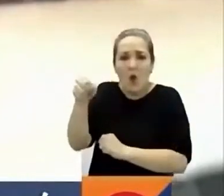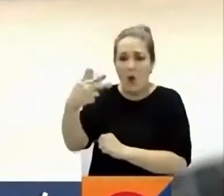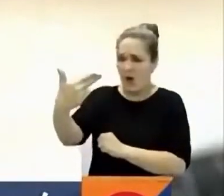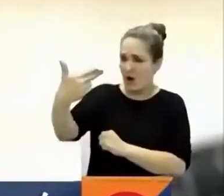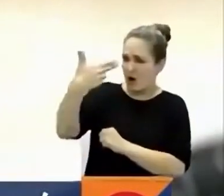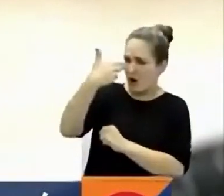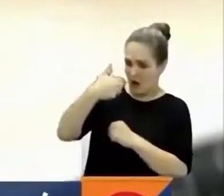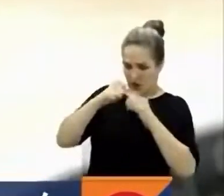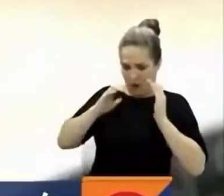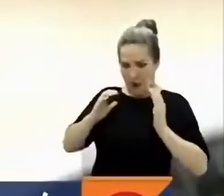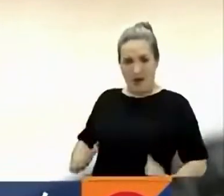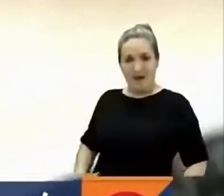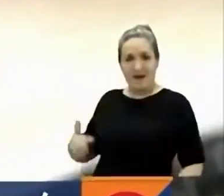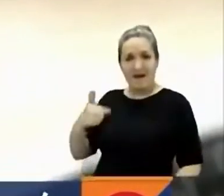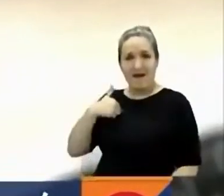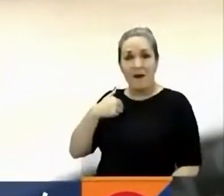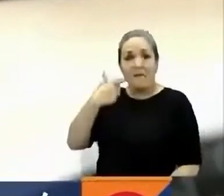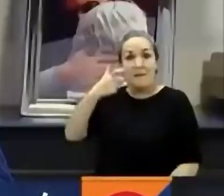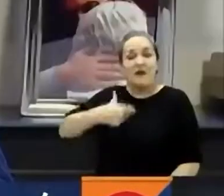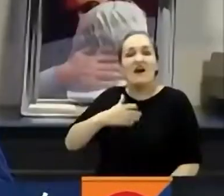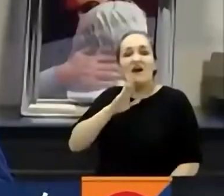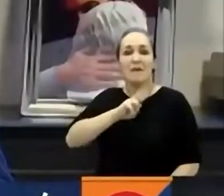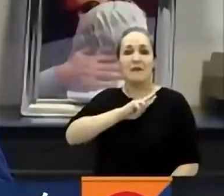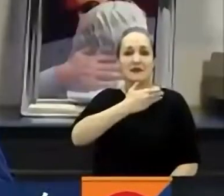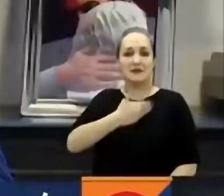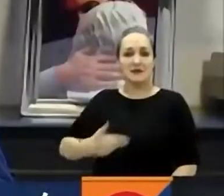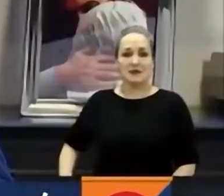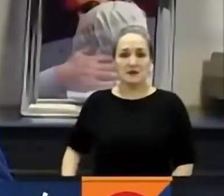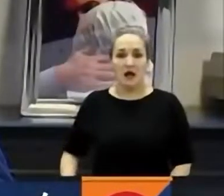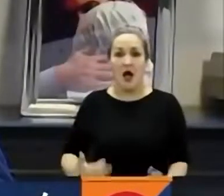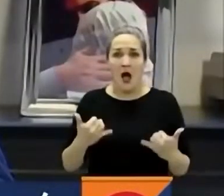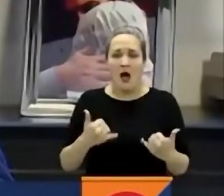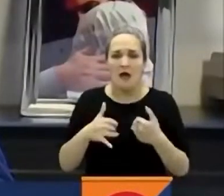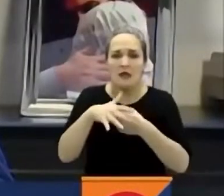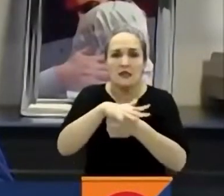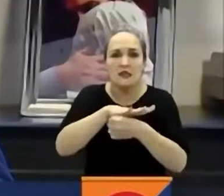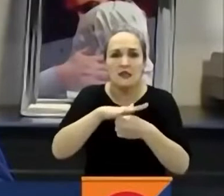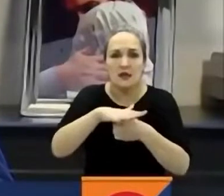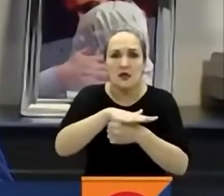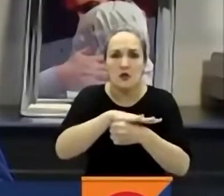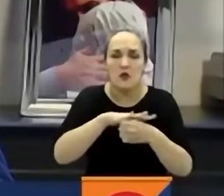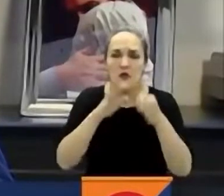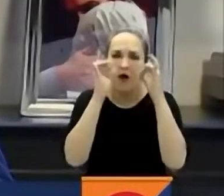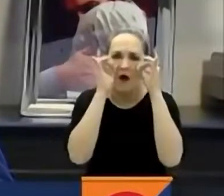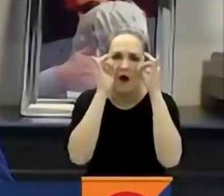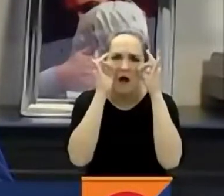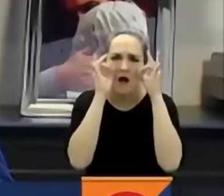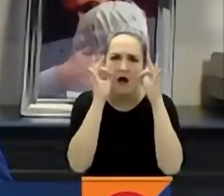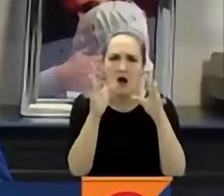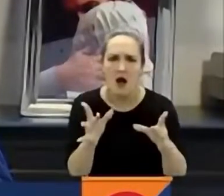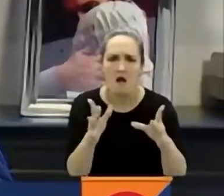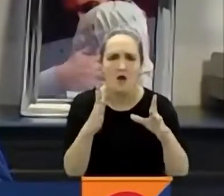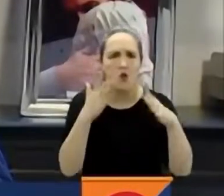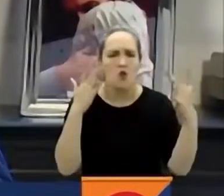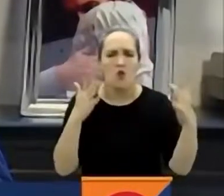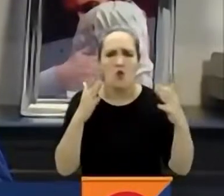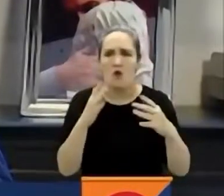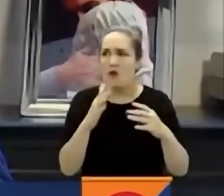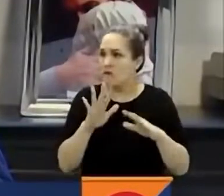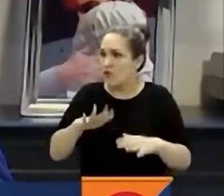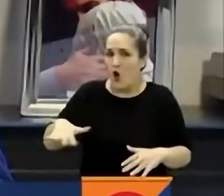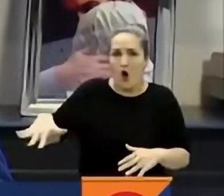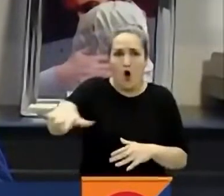y la humanidad de Cristina Fernández de Kirchner. Estamos ante un hecho que tiene una gravedad institucional y